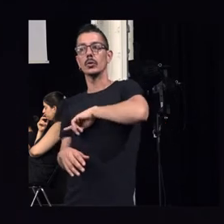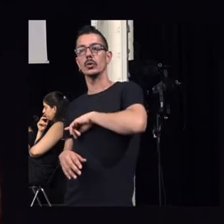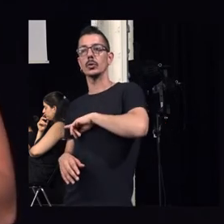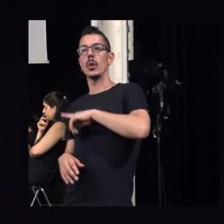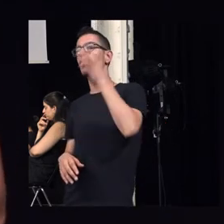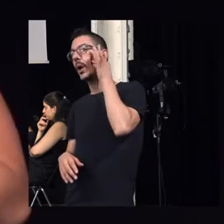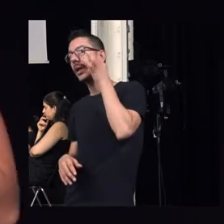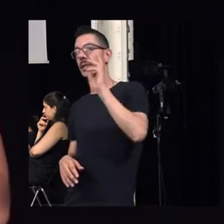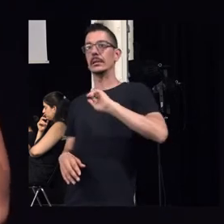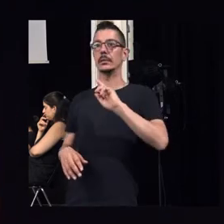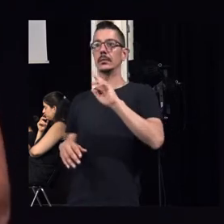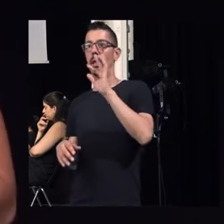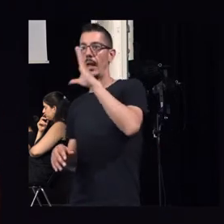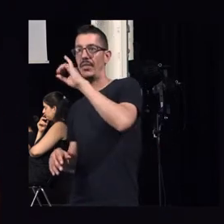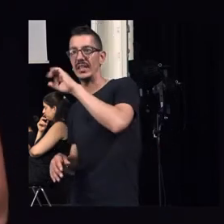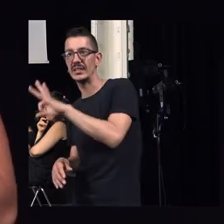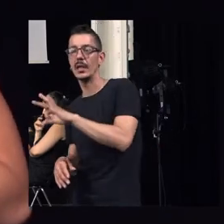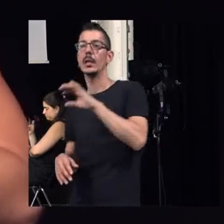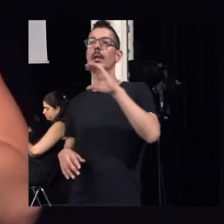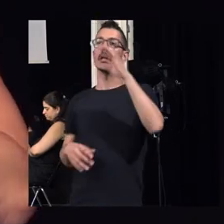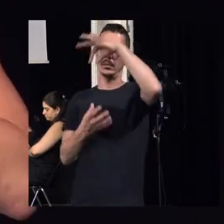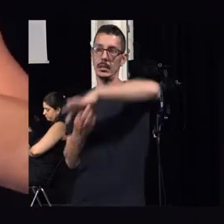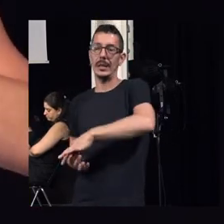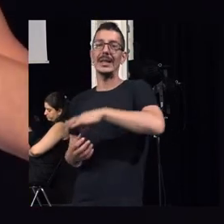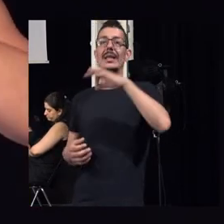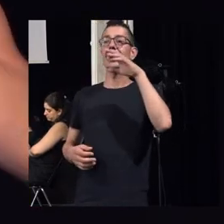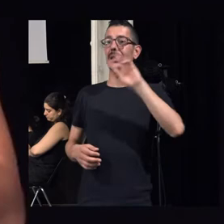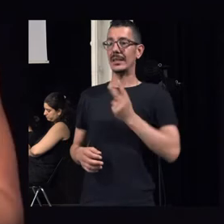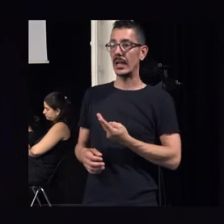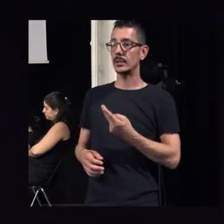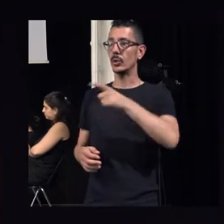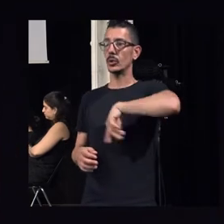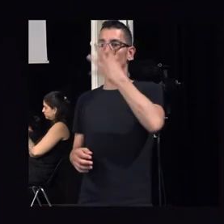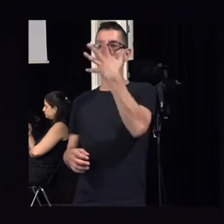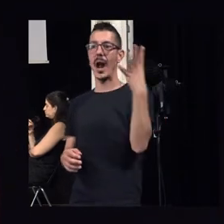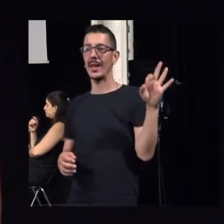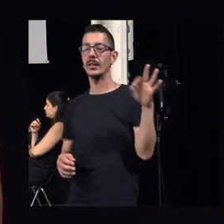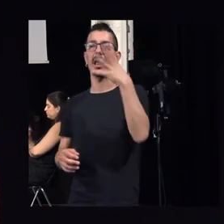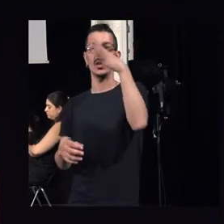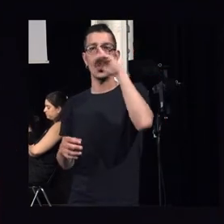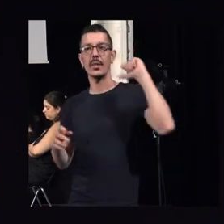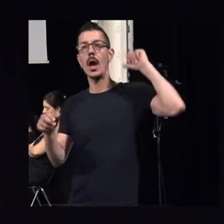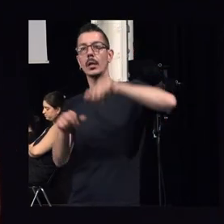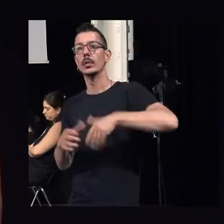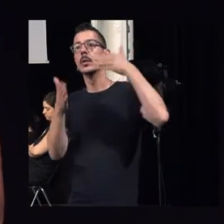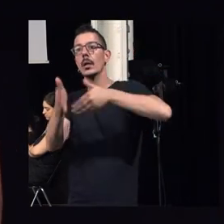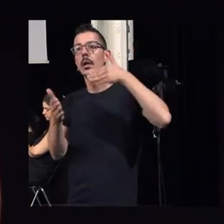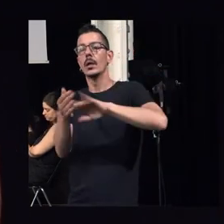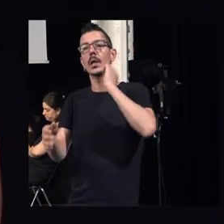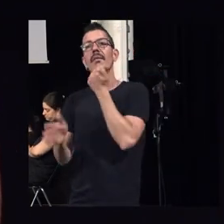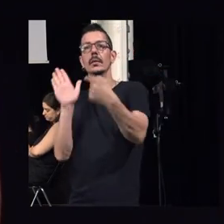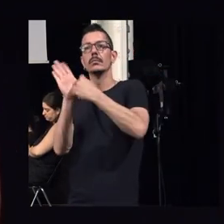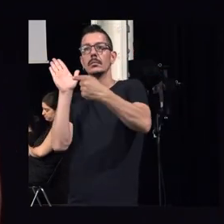venimos exigiendo ese reconocimiento desde hace 40, 50 años.